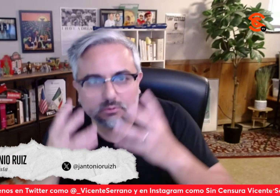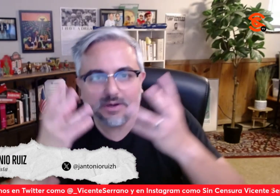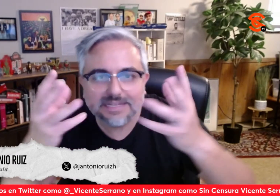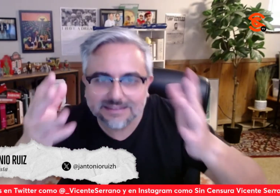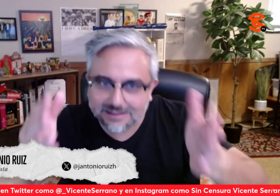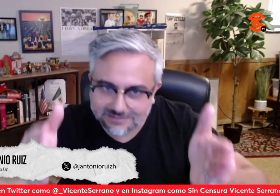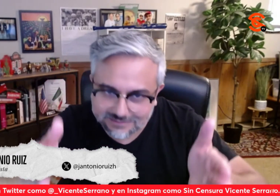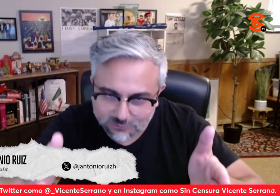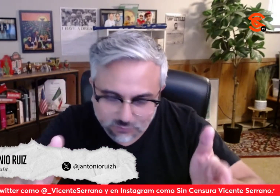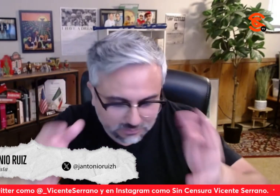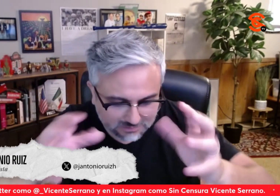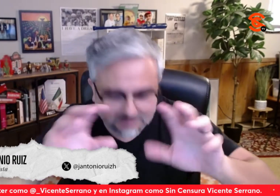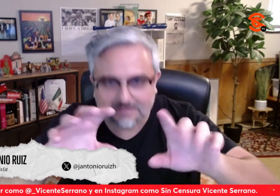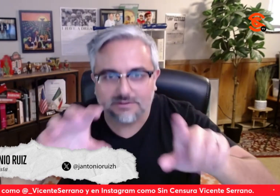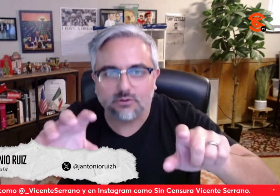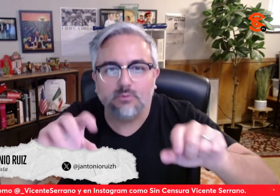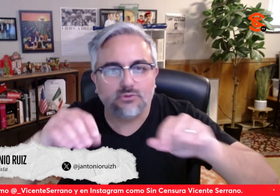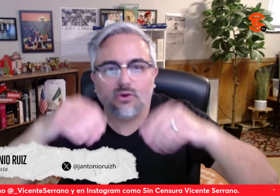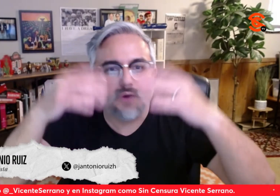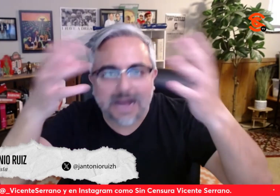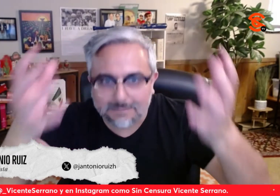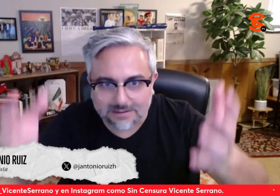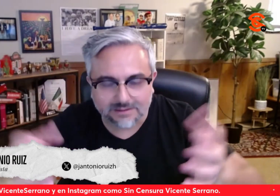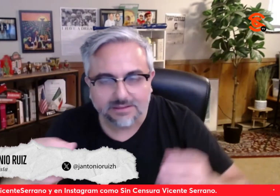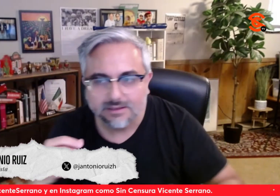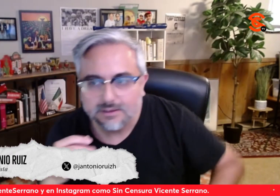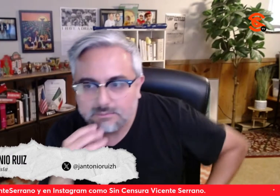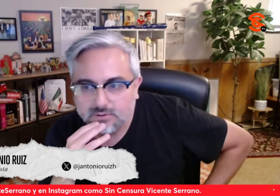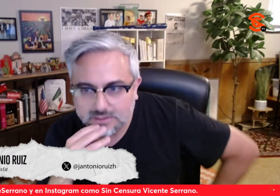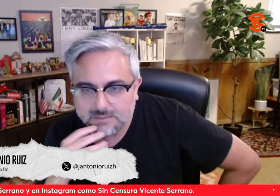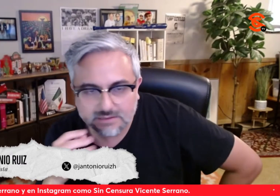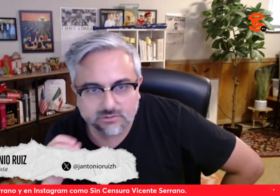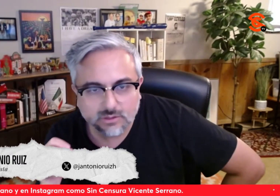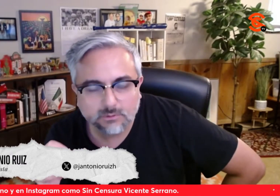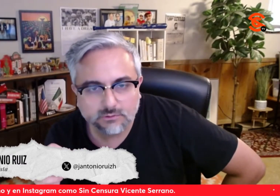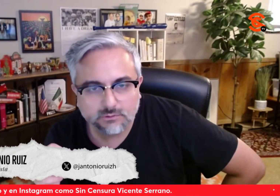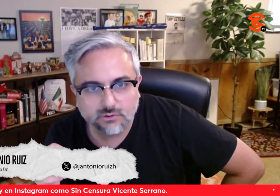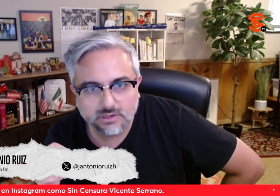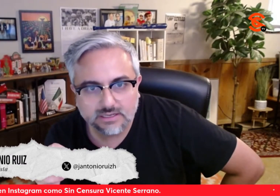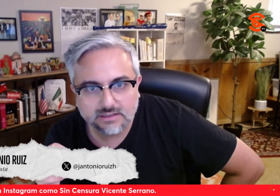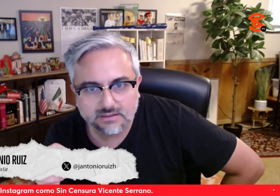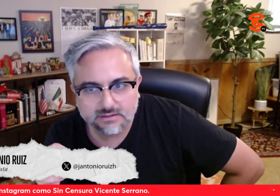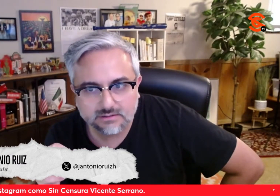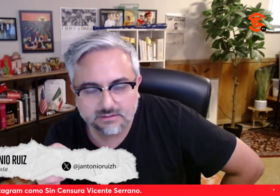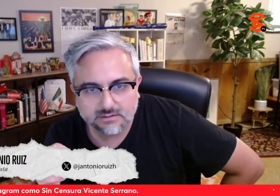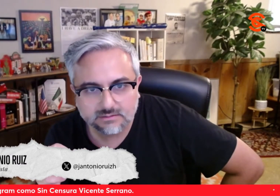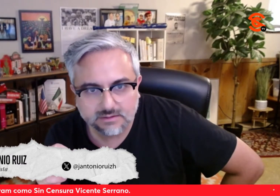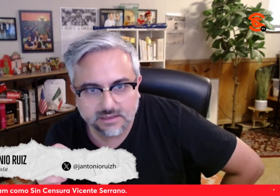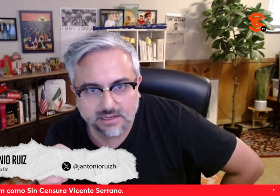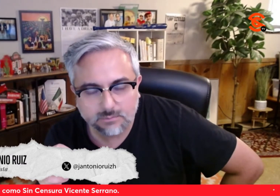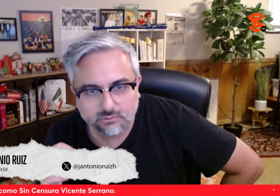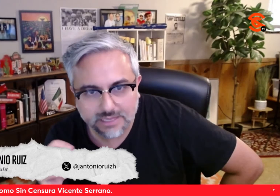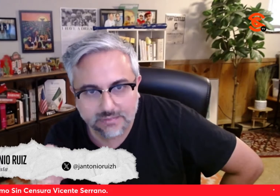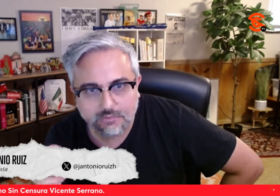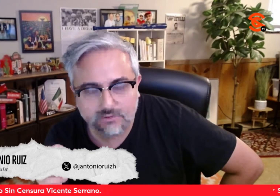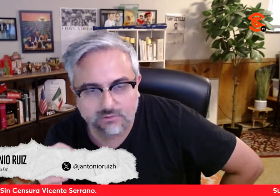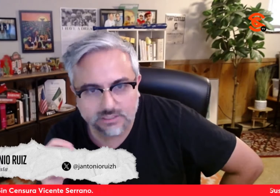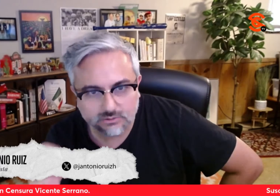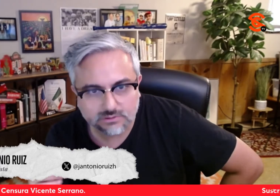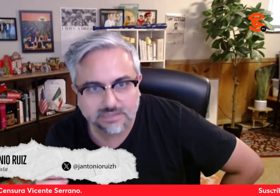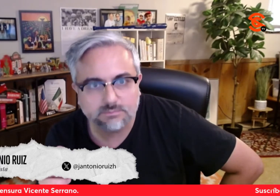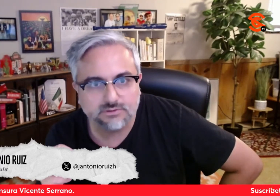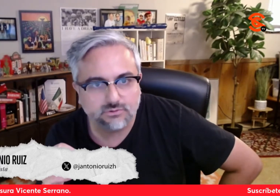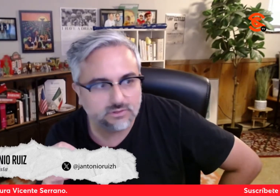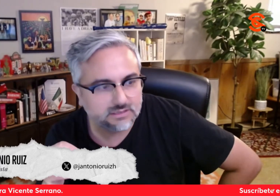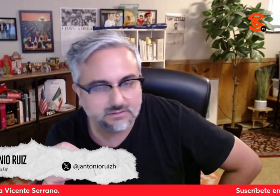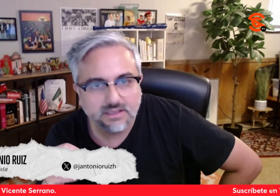pues muy bonita, hasta cierto punto loable, pero también ha sido una profesión con la que se ha abusado de los derechos